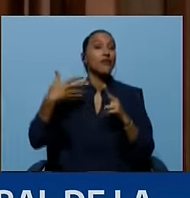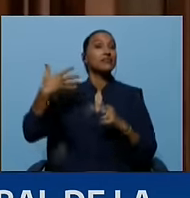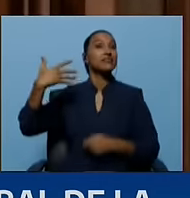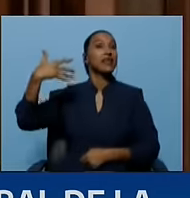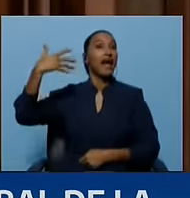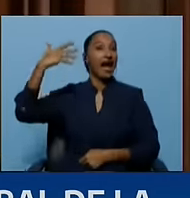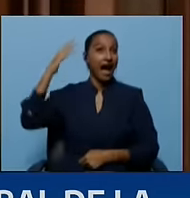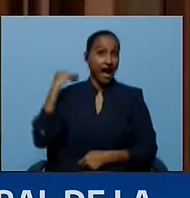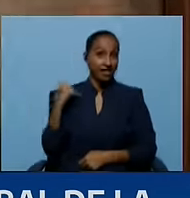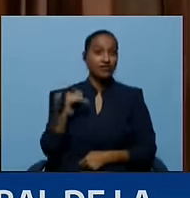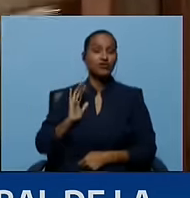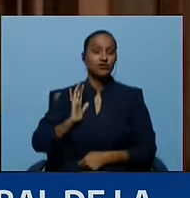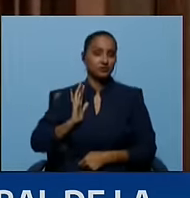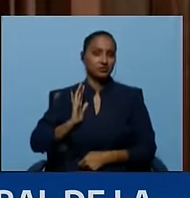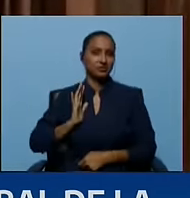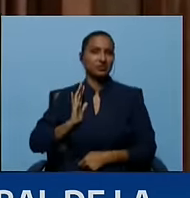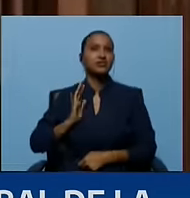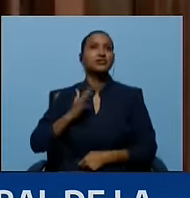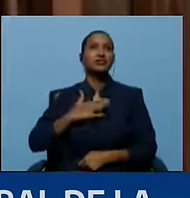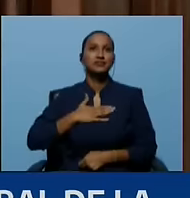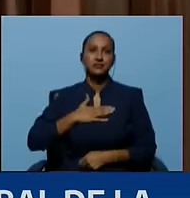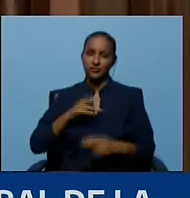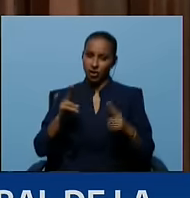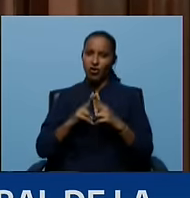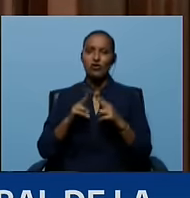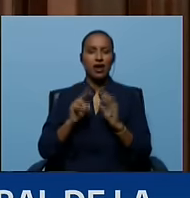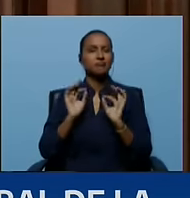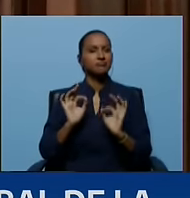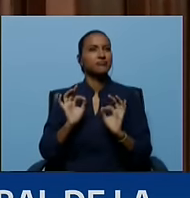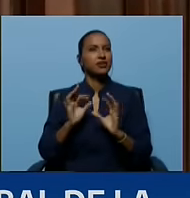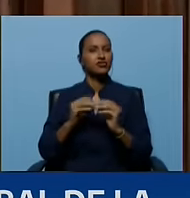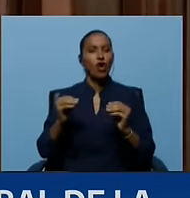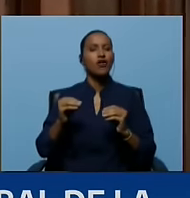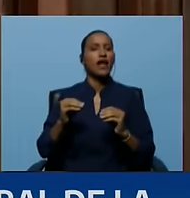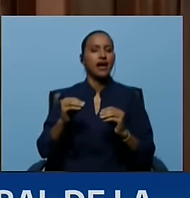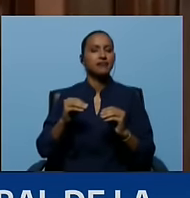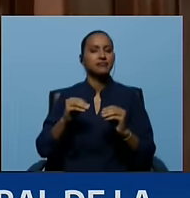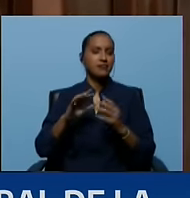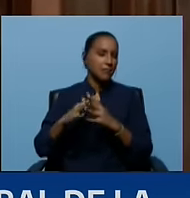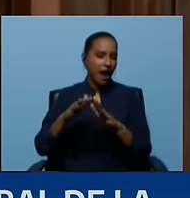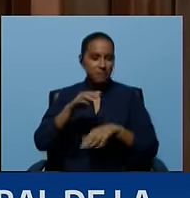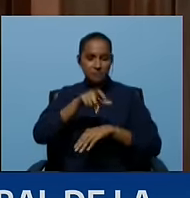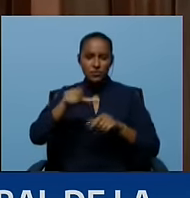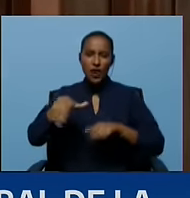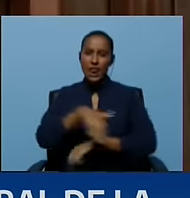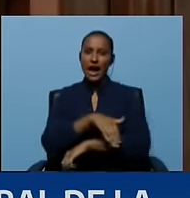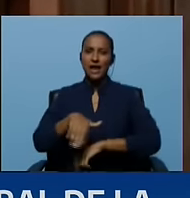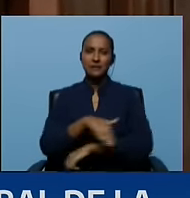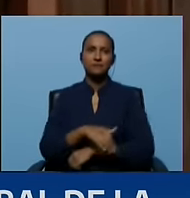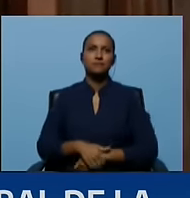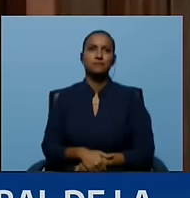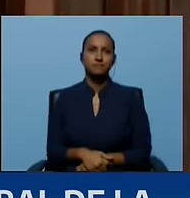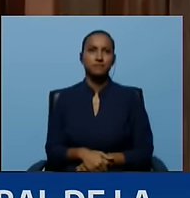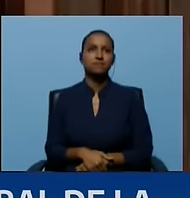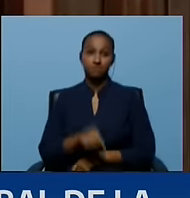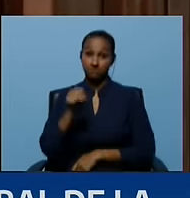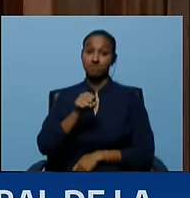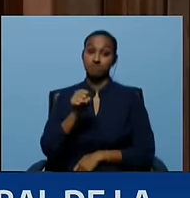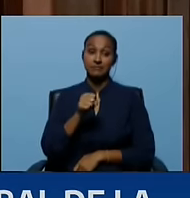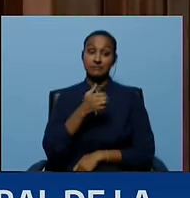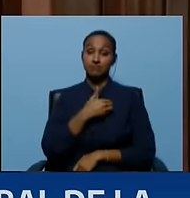No la traje yo, la trajo otro. Pero las conozco de precisamente de la calle. Sí, presidente, la revolución